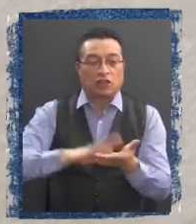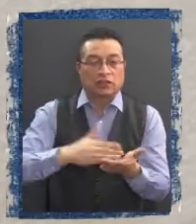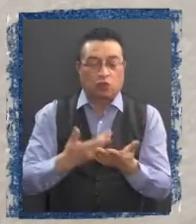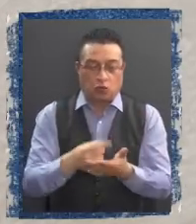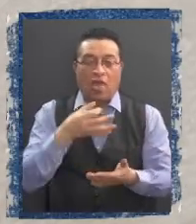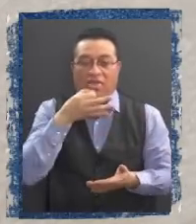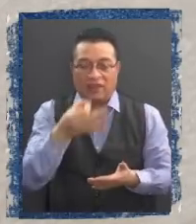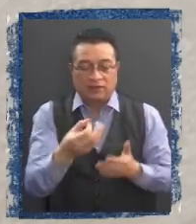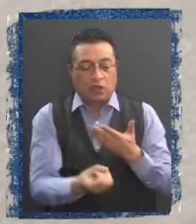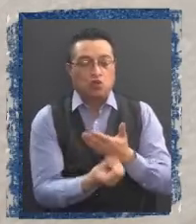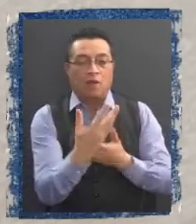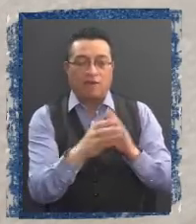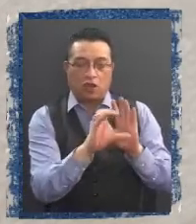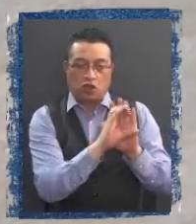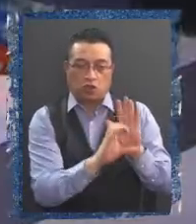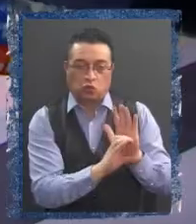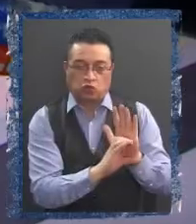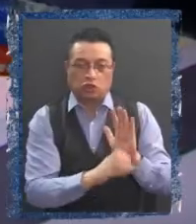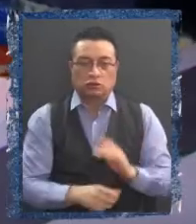de nueva Constitución.